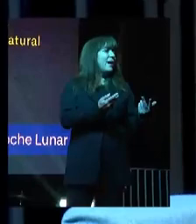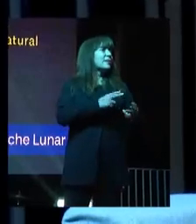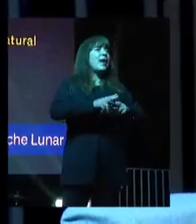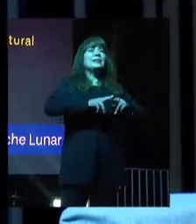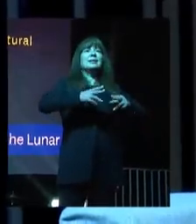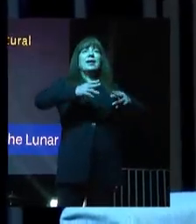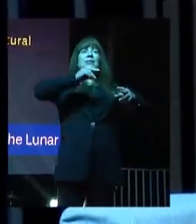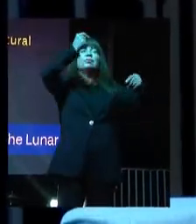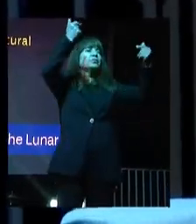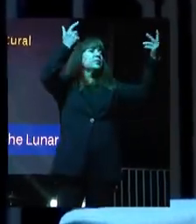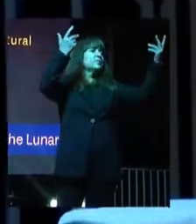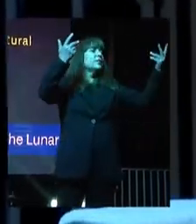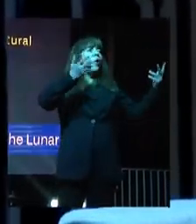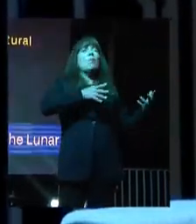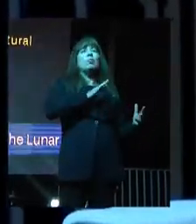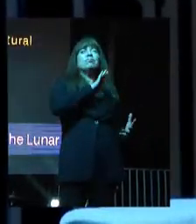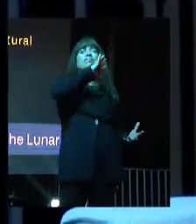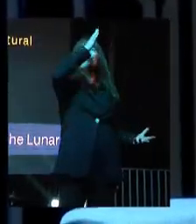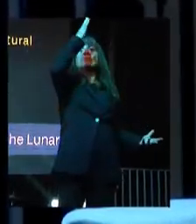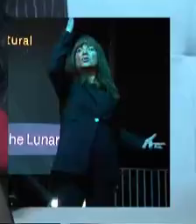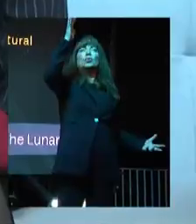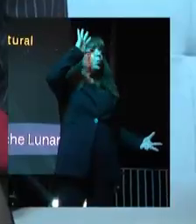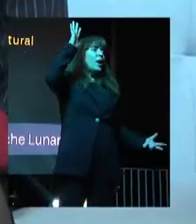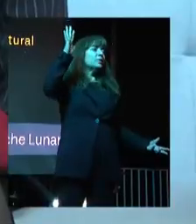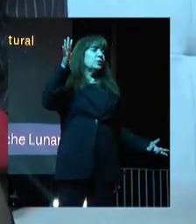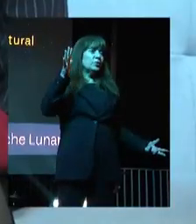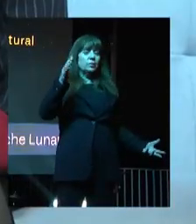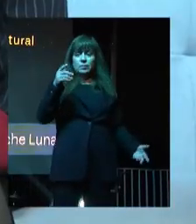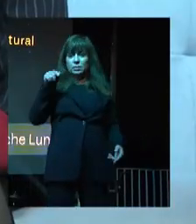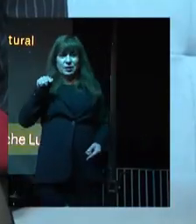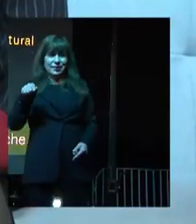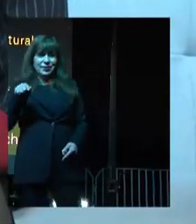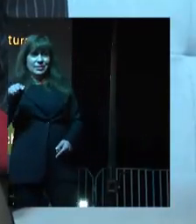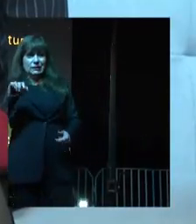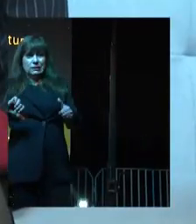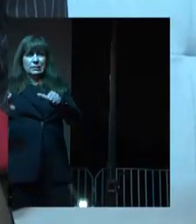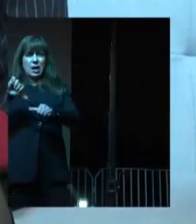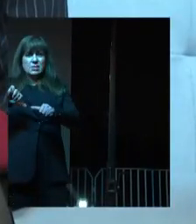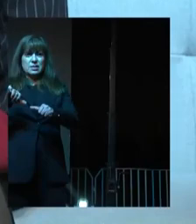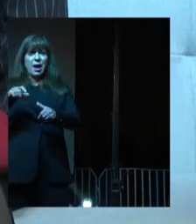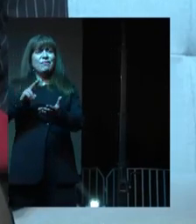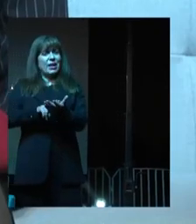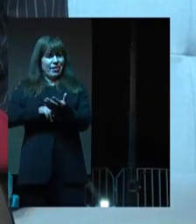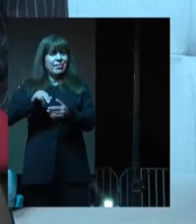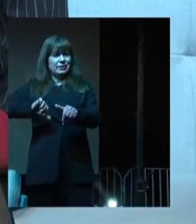descubrir verdades científicas, es decir, descubrir